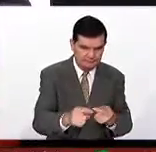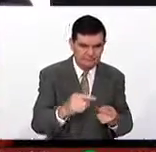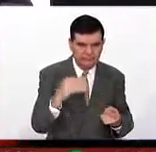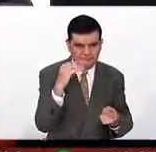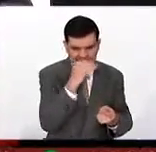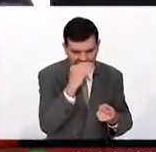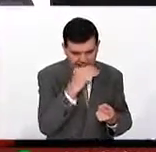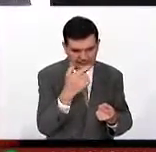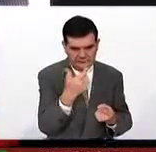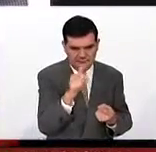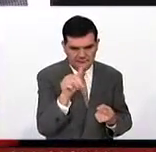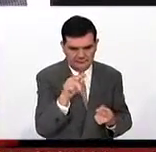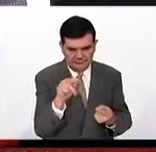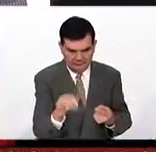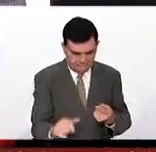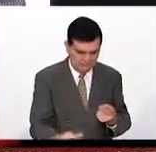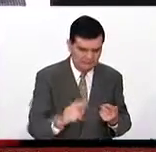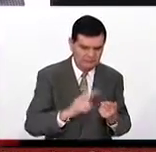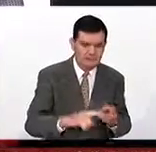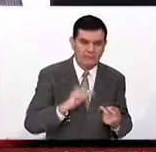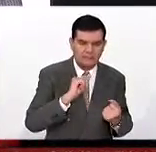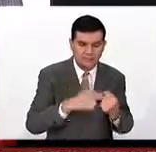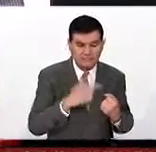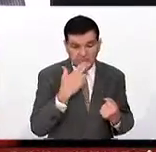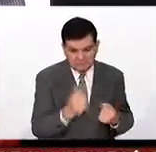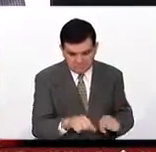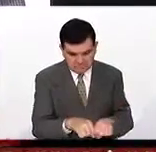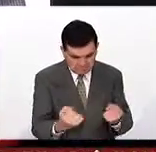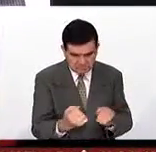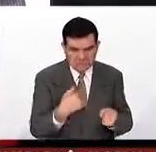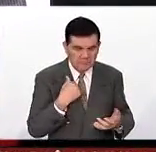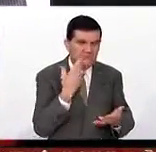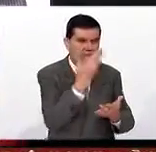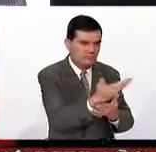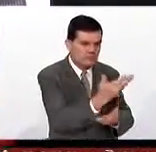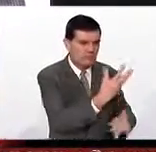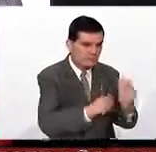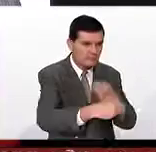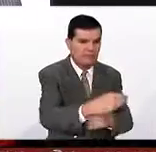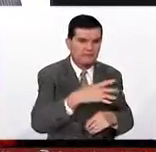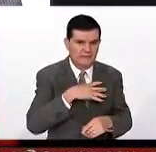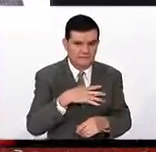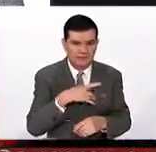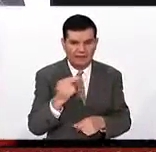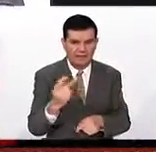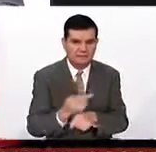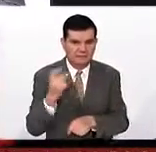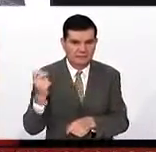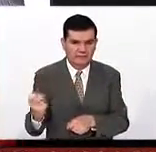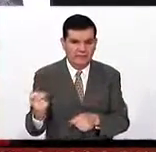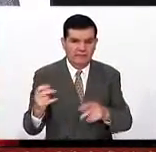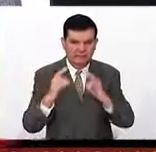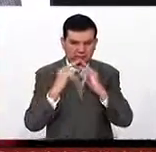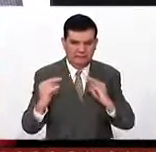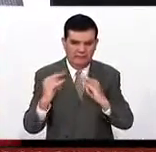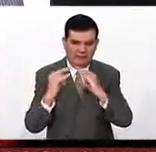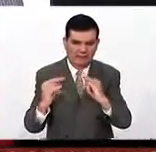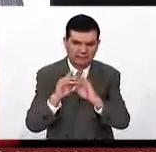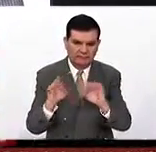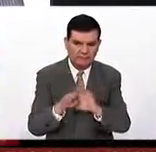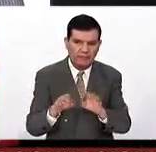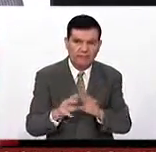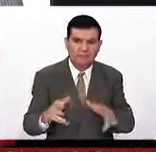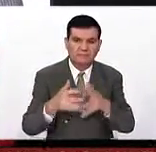garantía en caso de que algo no funcione se puede reclamar no hay problema lo que no pasa con nuestros tianguis que se llegan a poner